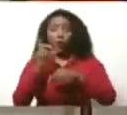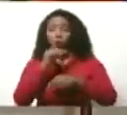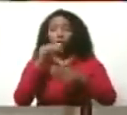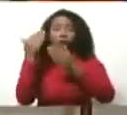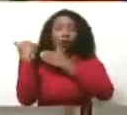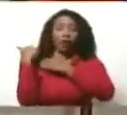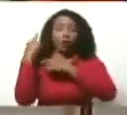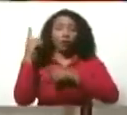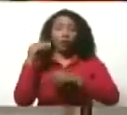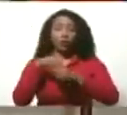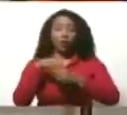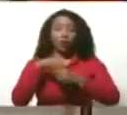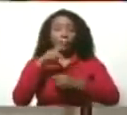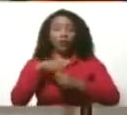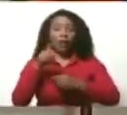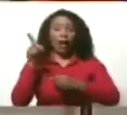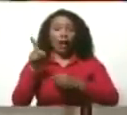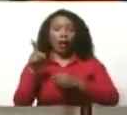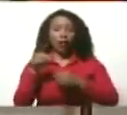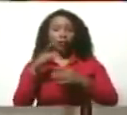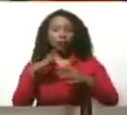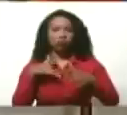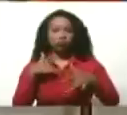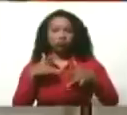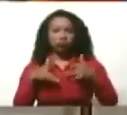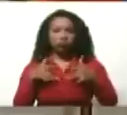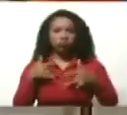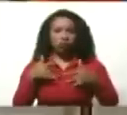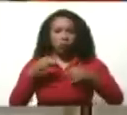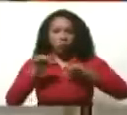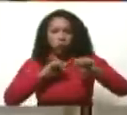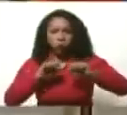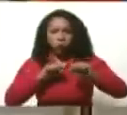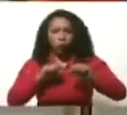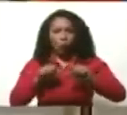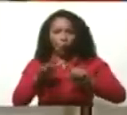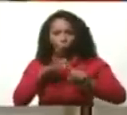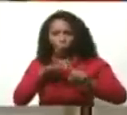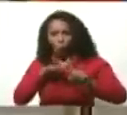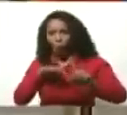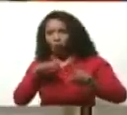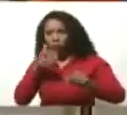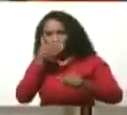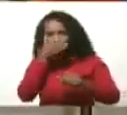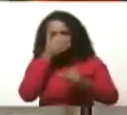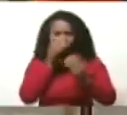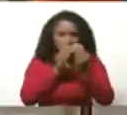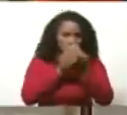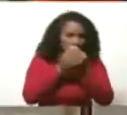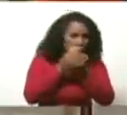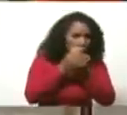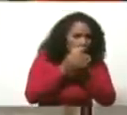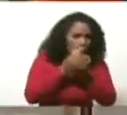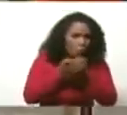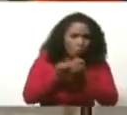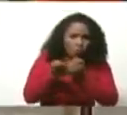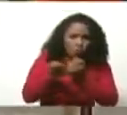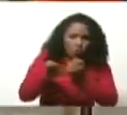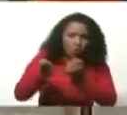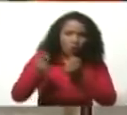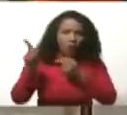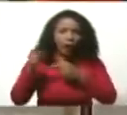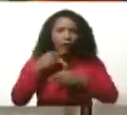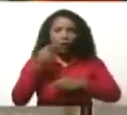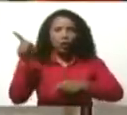de PDVSA. Él actuaba a la sombra, con todo el poder que le teledirigió este